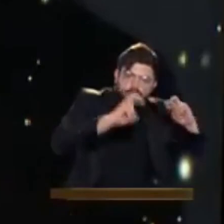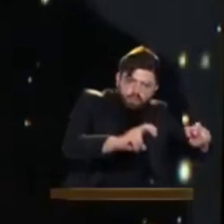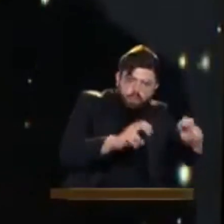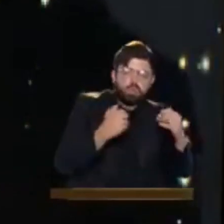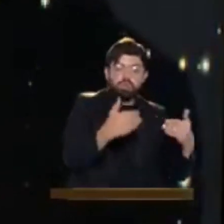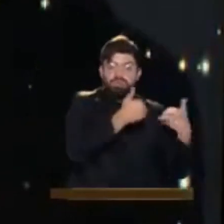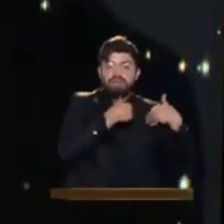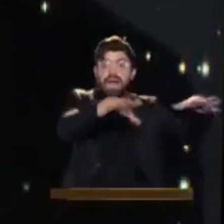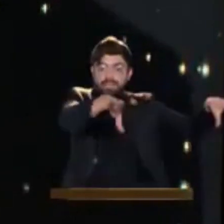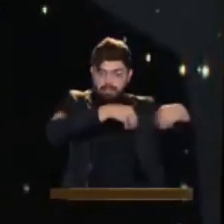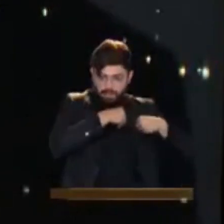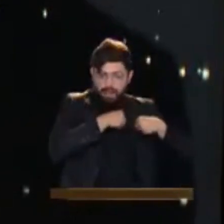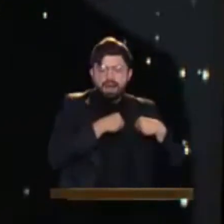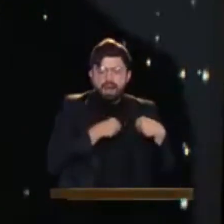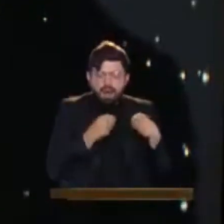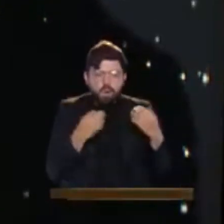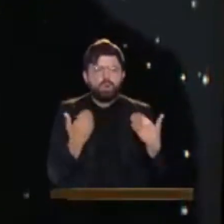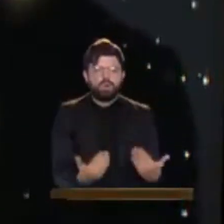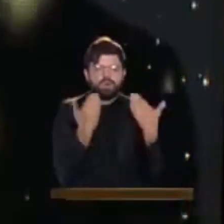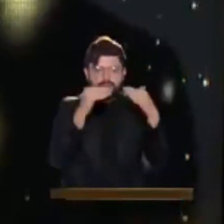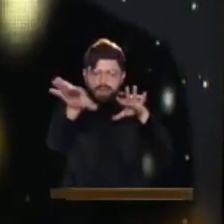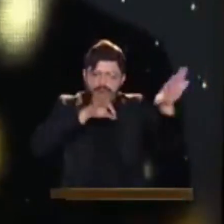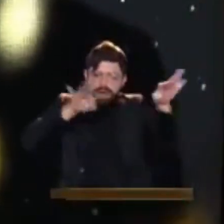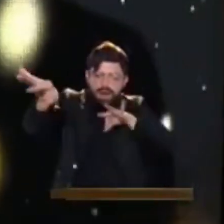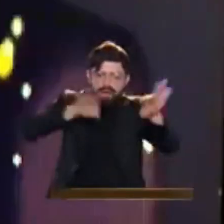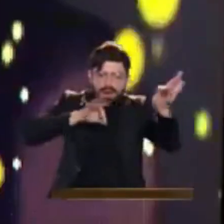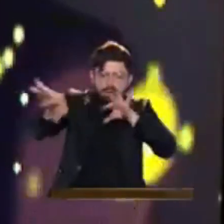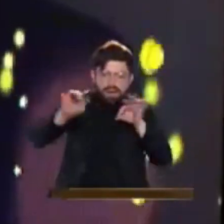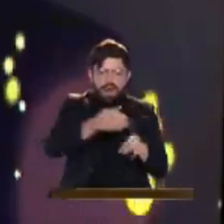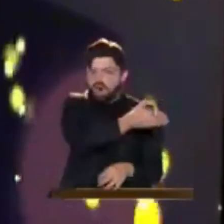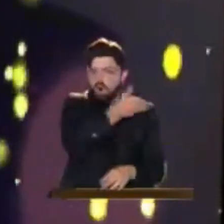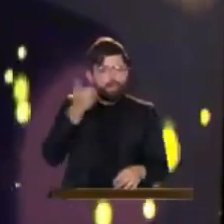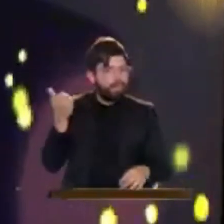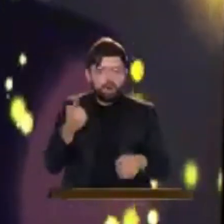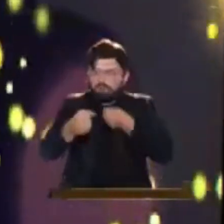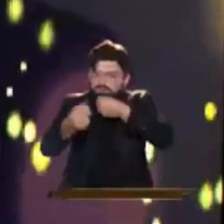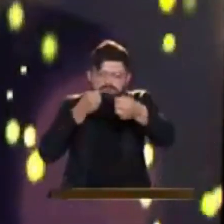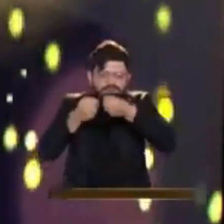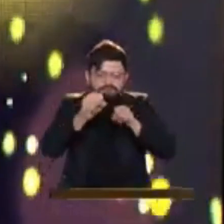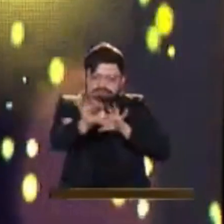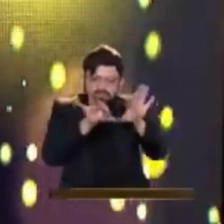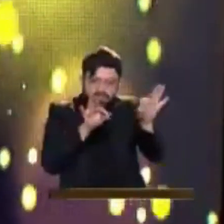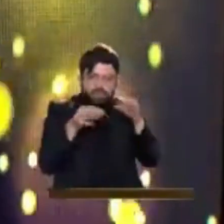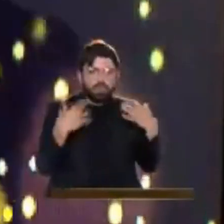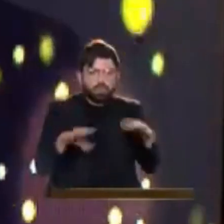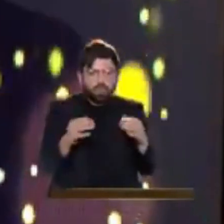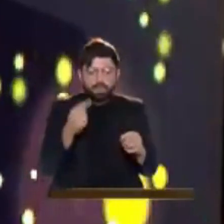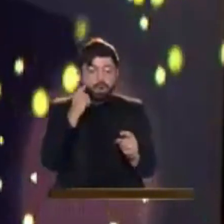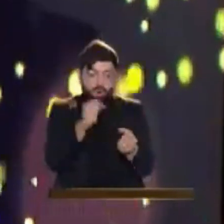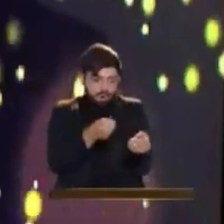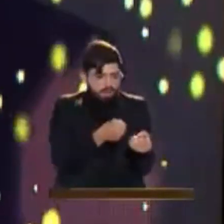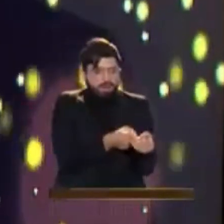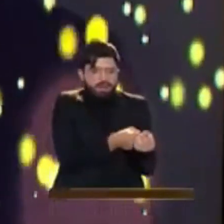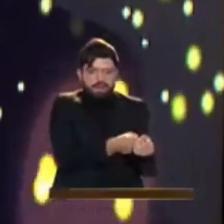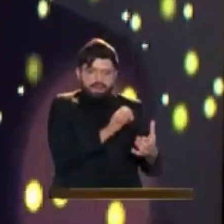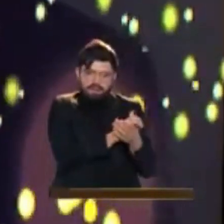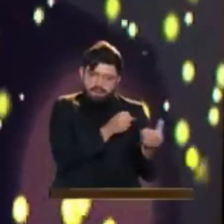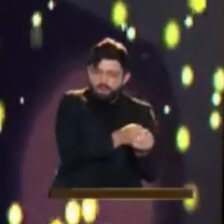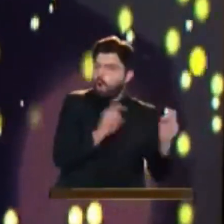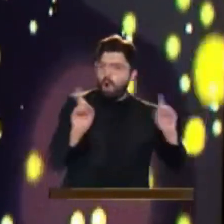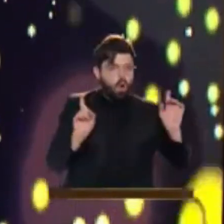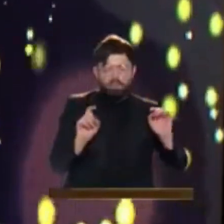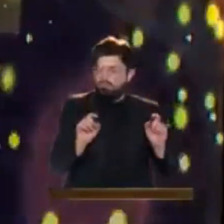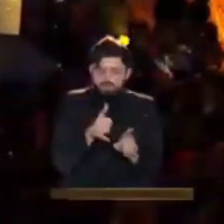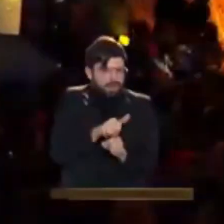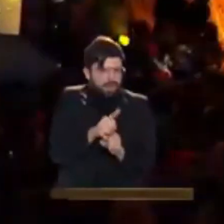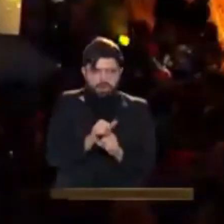la responsabilidad de valorar y seleccionar lo mejor de nuestro periodismo con imparcialidad y con compromiso. Vamos a